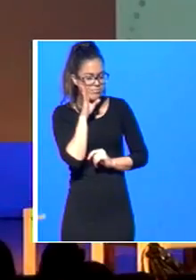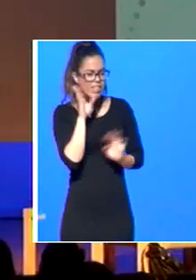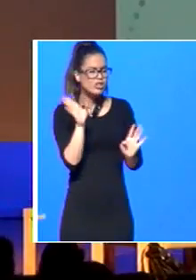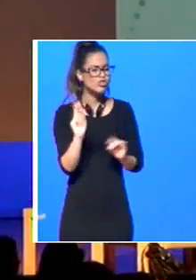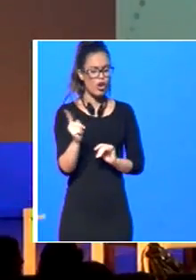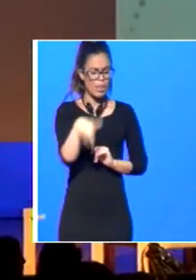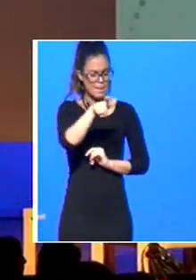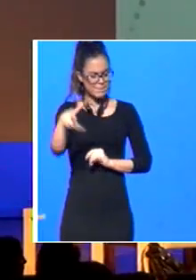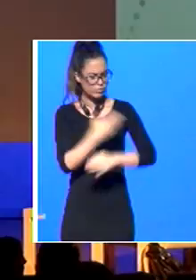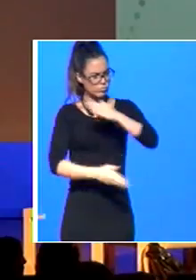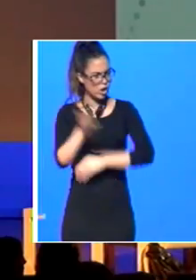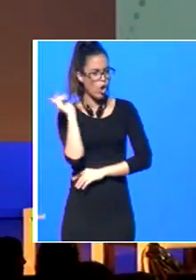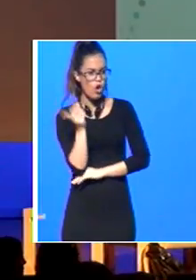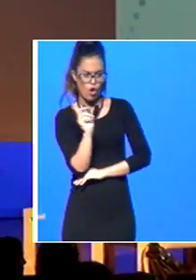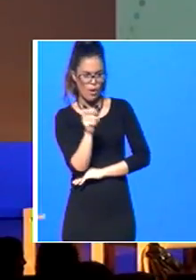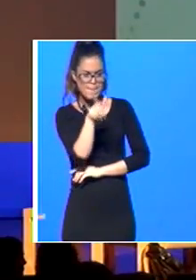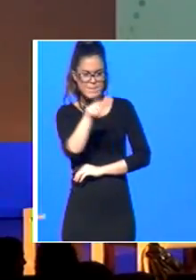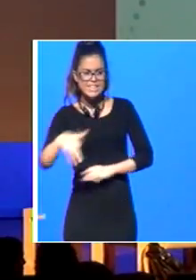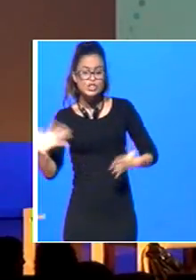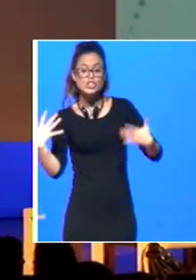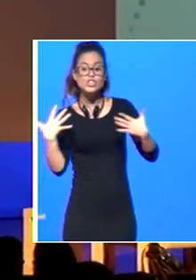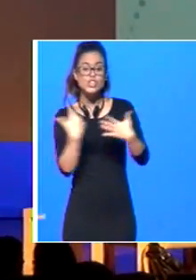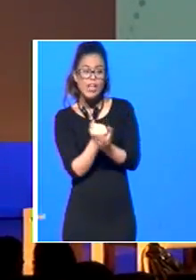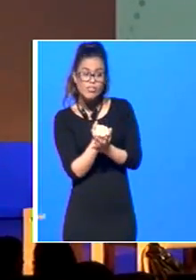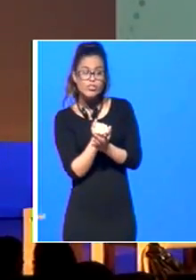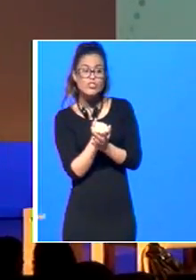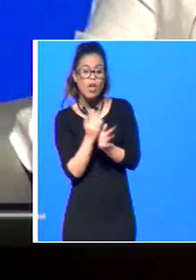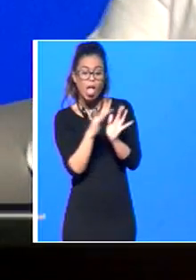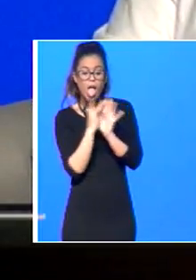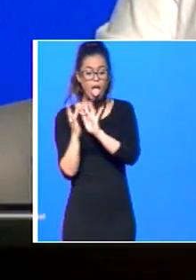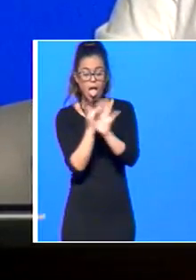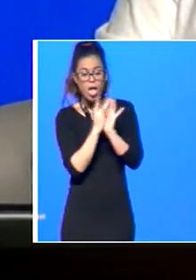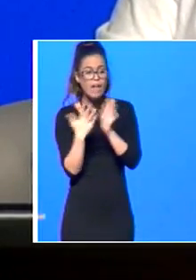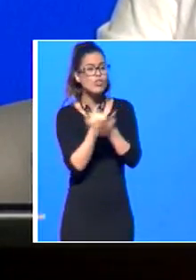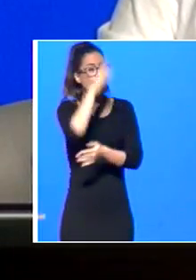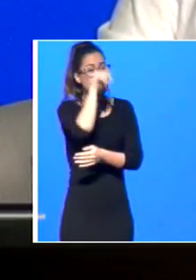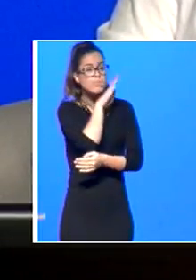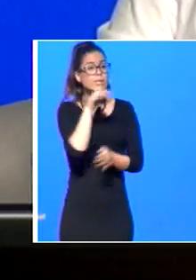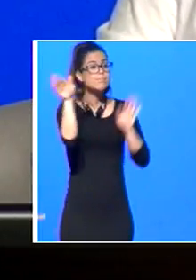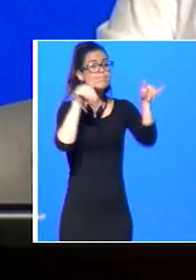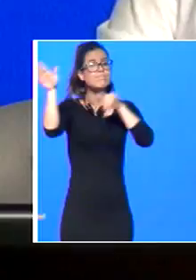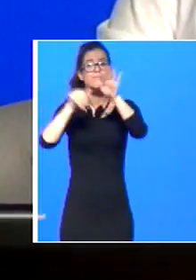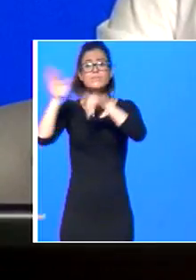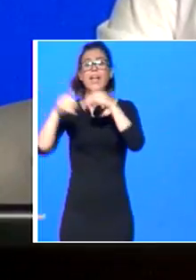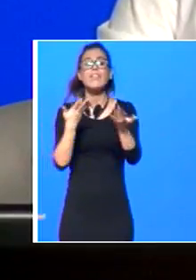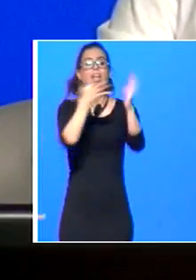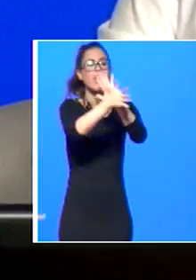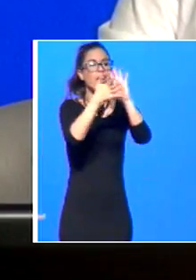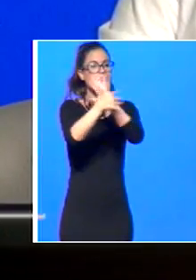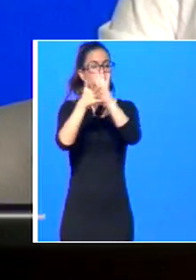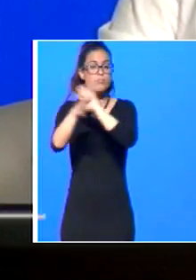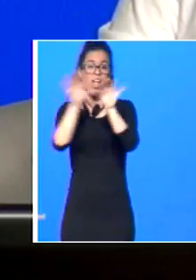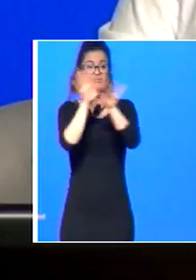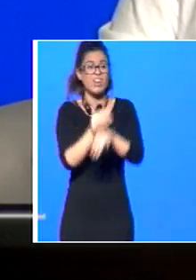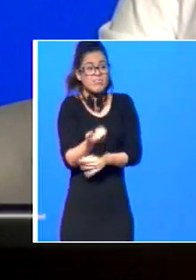los padres, y hacerles partícipes de lo que realmente se está haciendo allí, porque si no, la práctica se la quedan los profesionales y